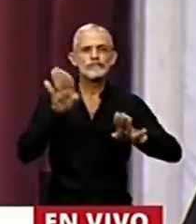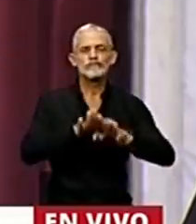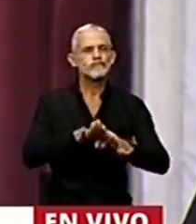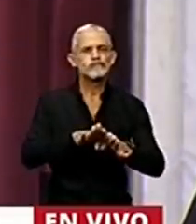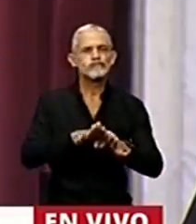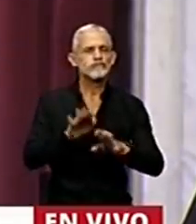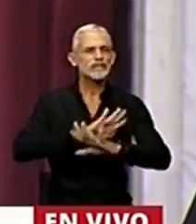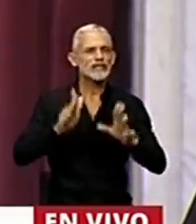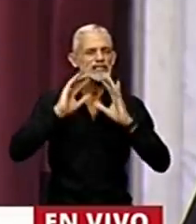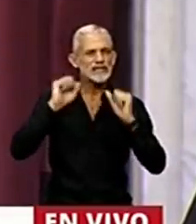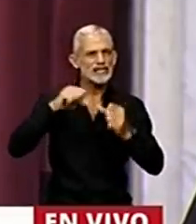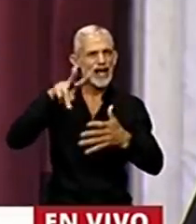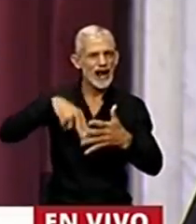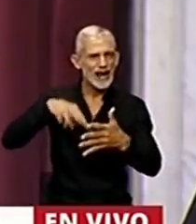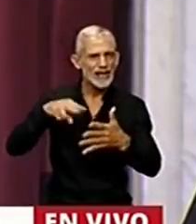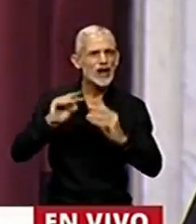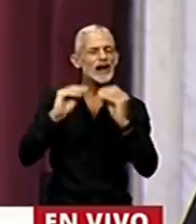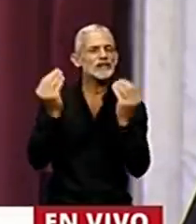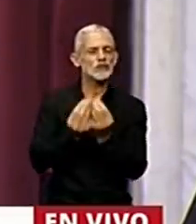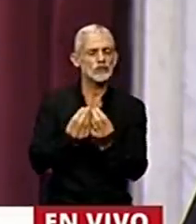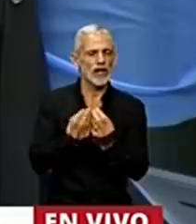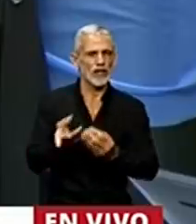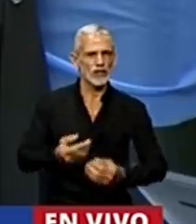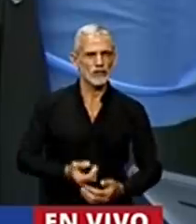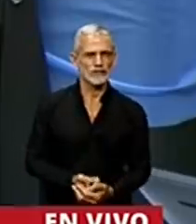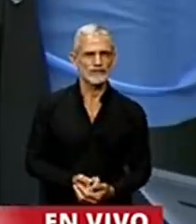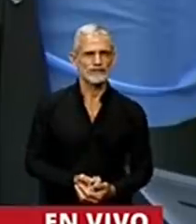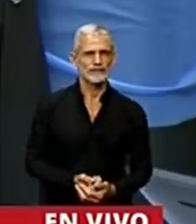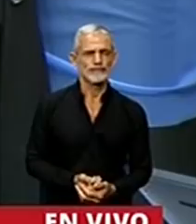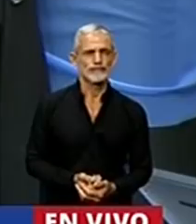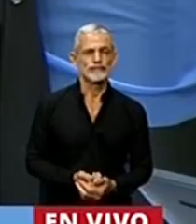A la votación por secretaría se dará lectura del resultado.